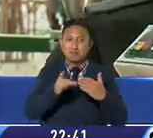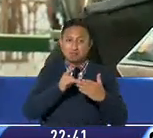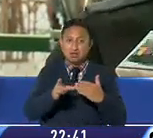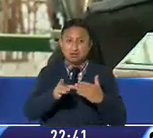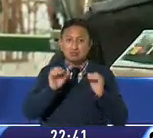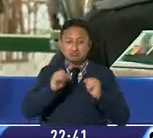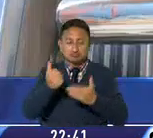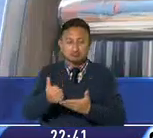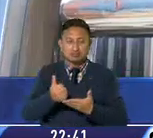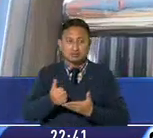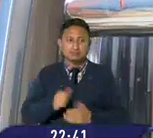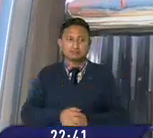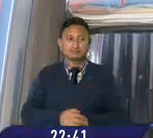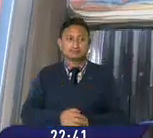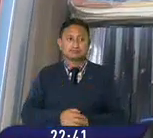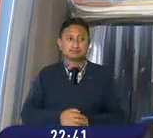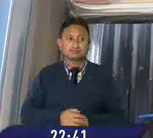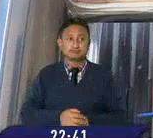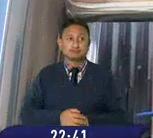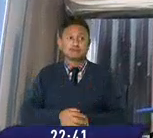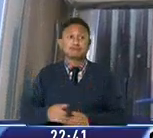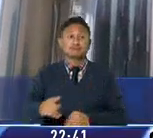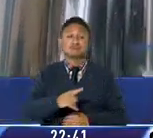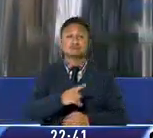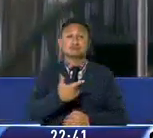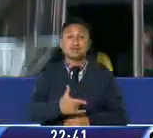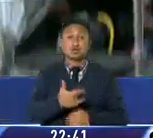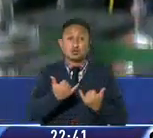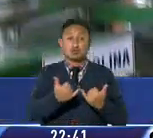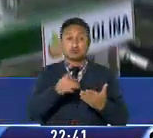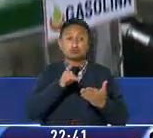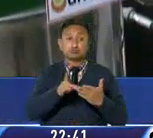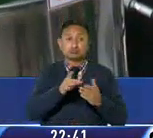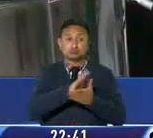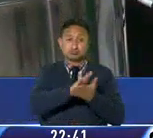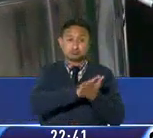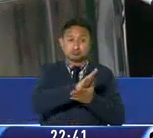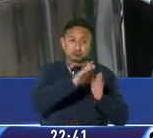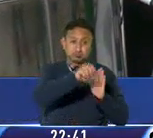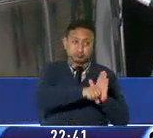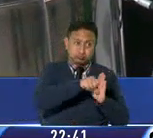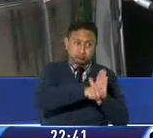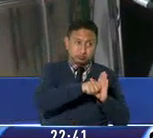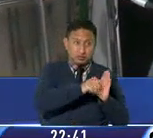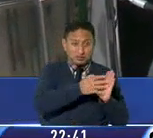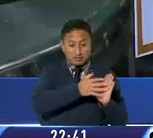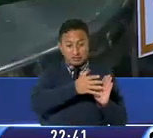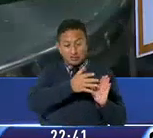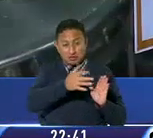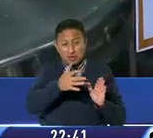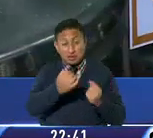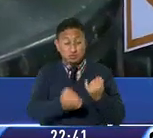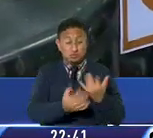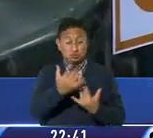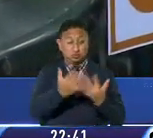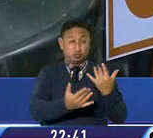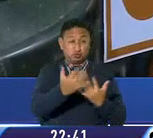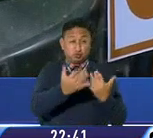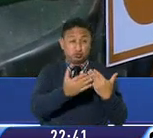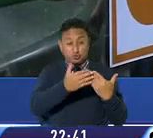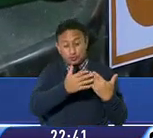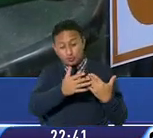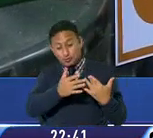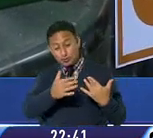cualquier tipo de plástico nos sirve. Es así que el plástico empieza a ser triturado, ingresa en un reactor, se somete a altas temperaturas y pasa por